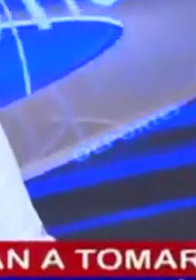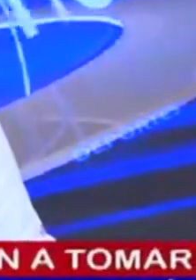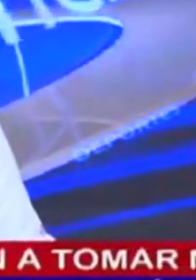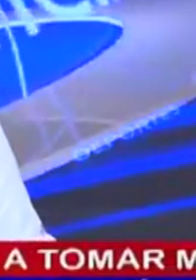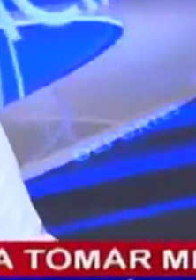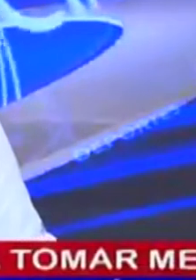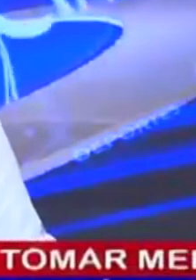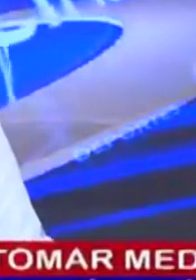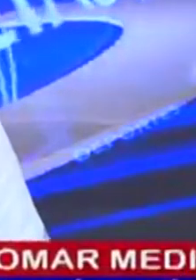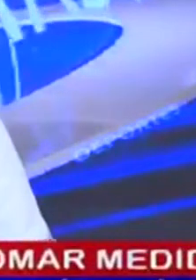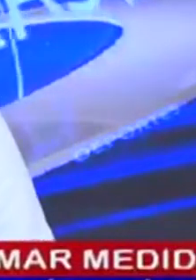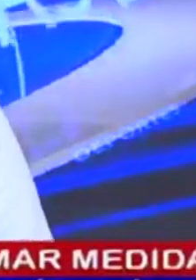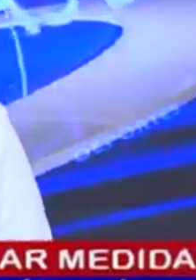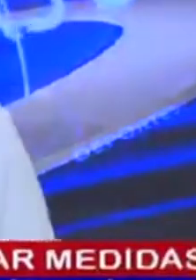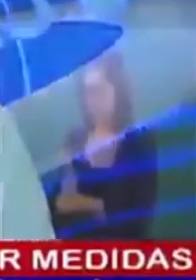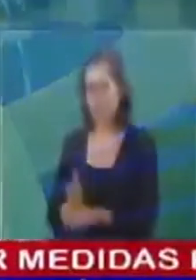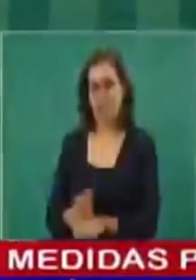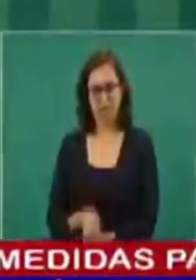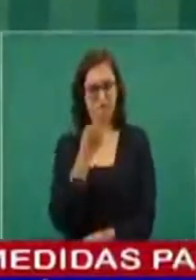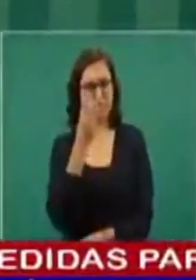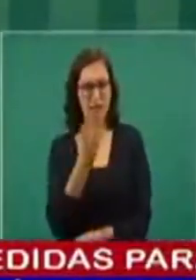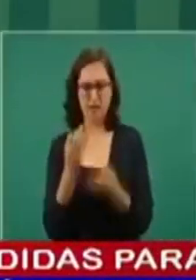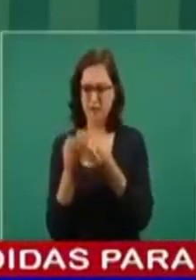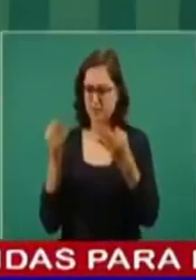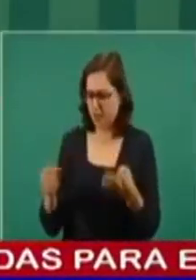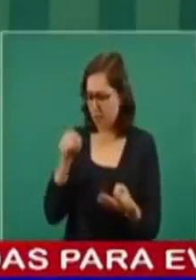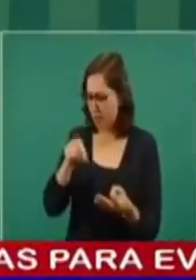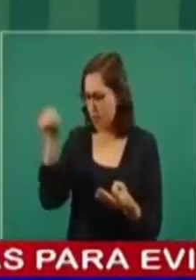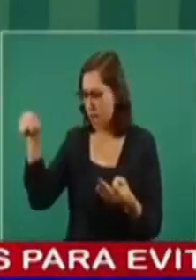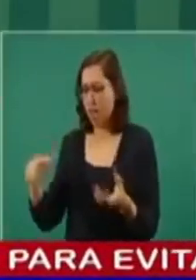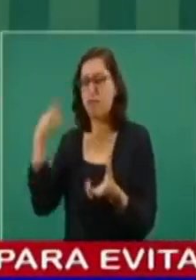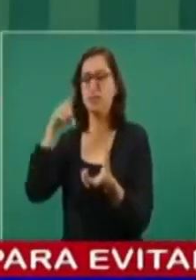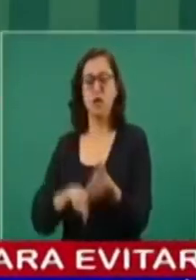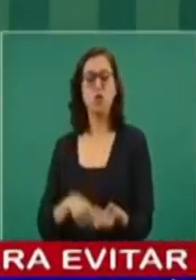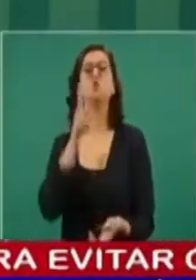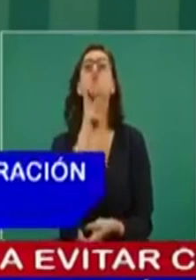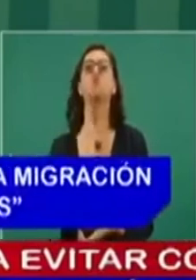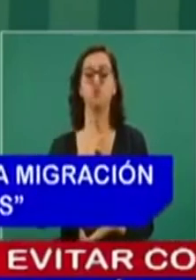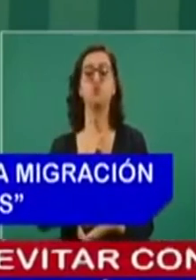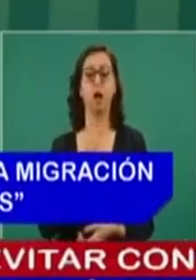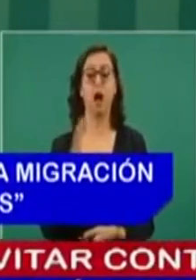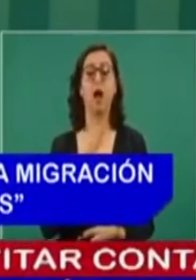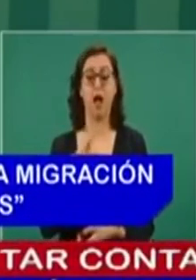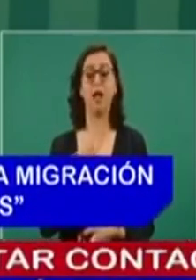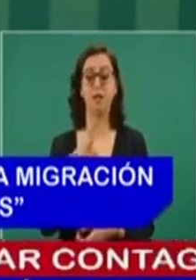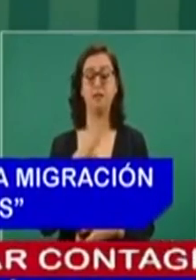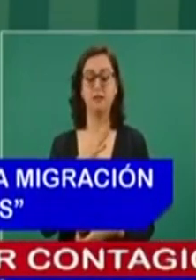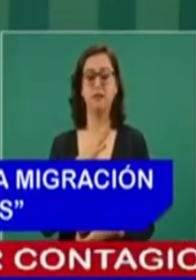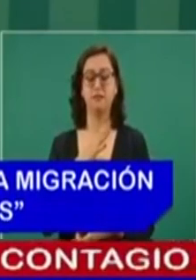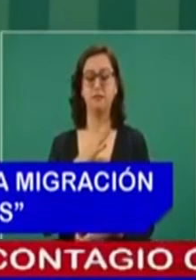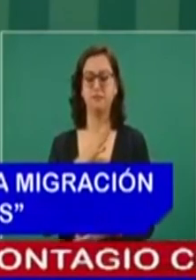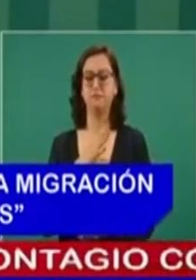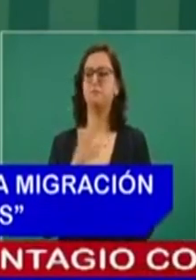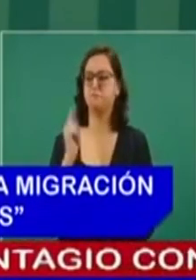coercitivas. Veamos. Andrés Manuel López Obrador llamó el jueves